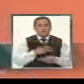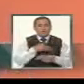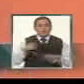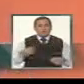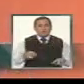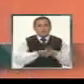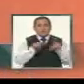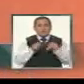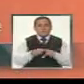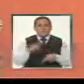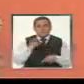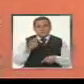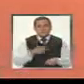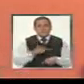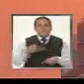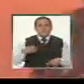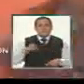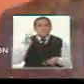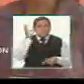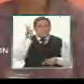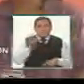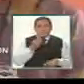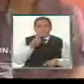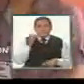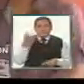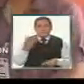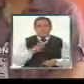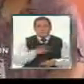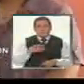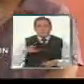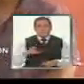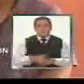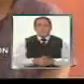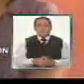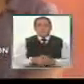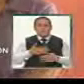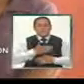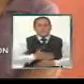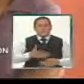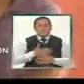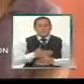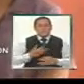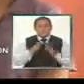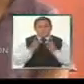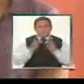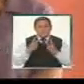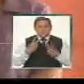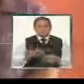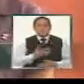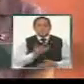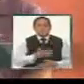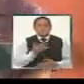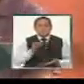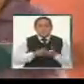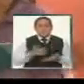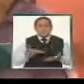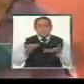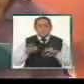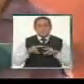Bien, estamos con la ministra de la Mujer, Ana Jara. ¿Cómo está, ministra? Satisfecha. Cuéntese un poco la sensación que le deja esta